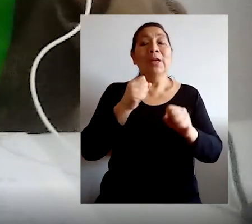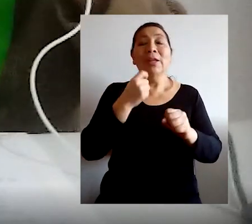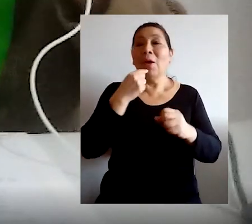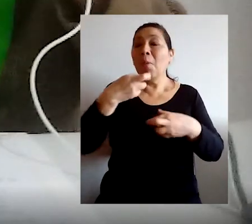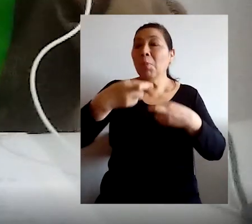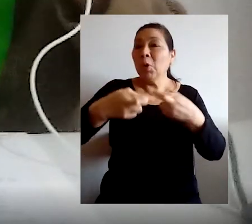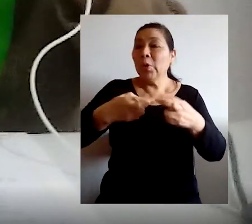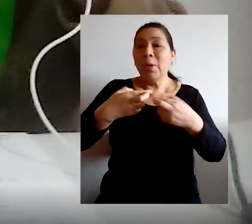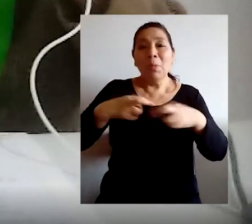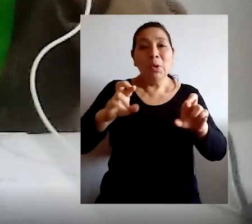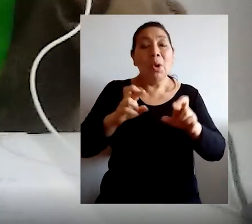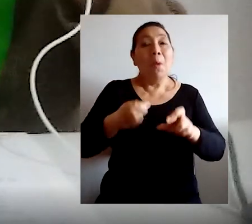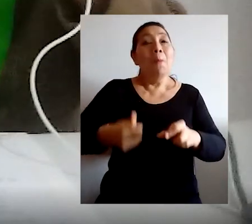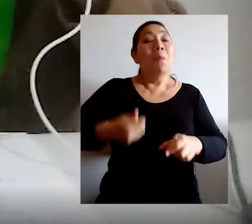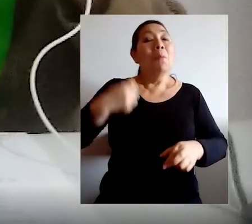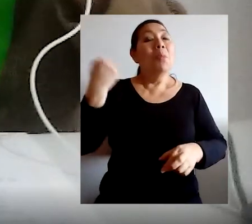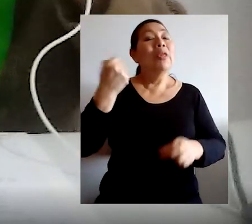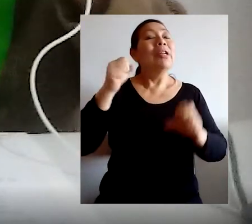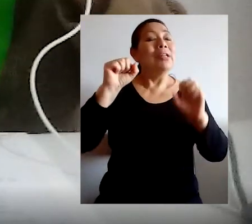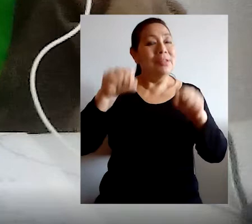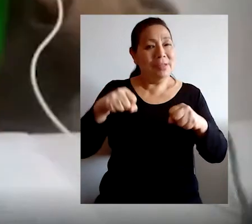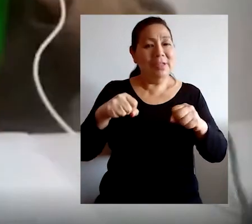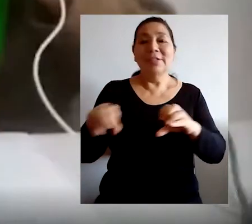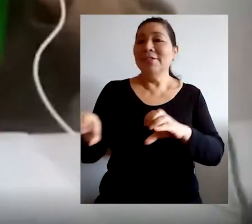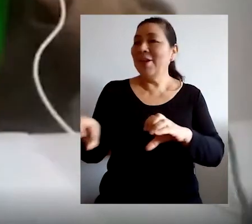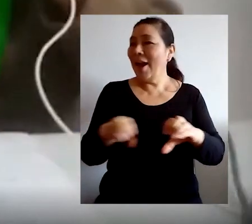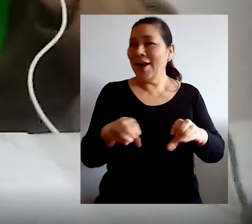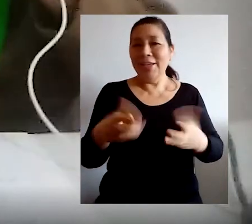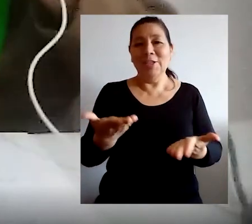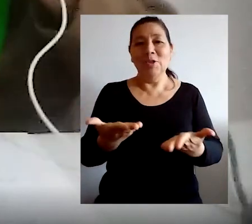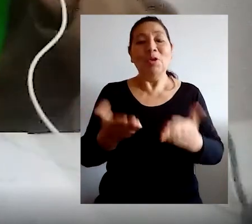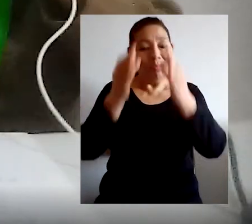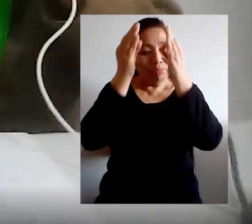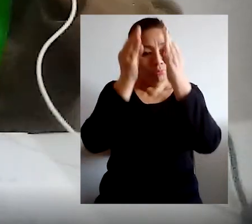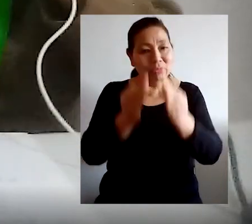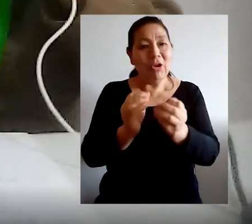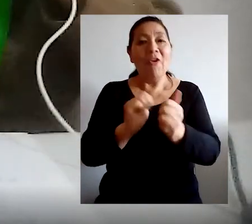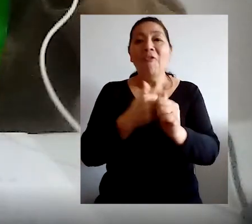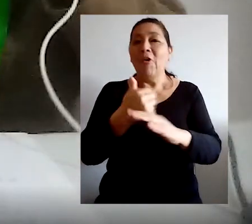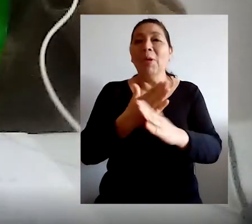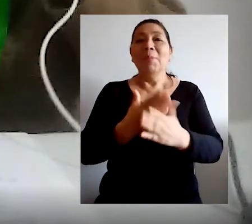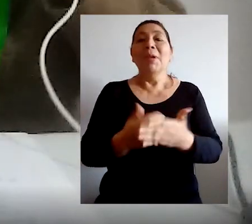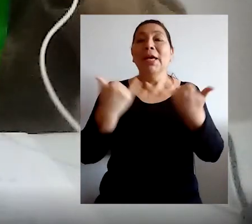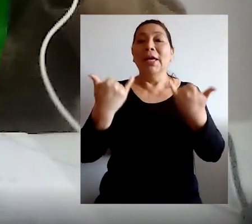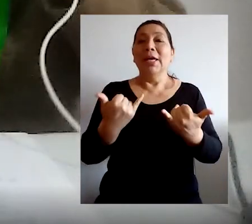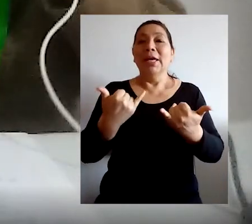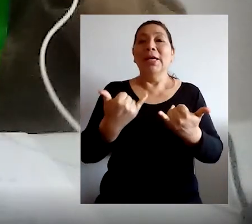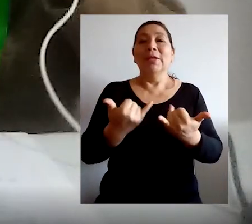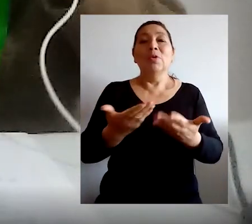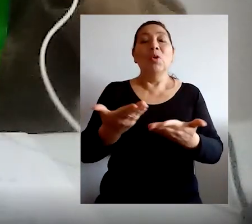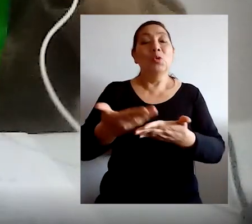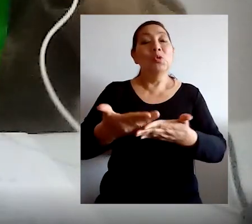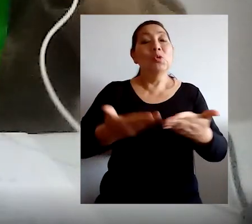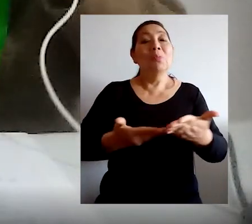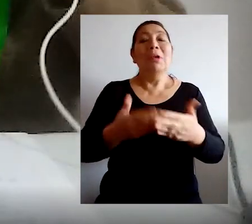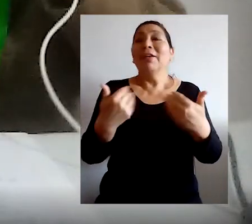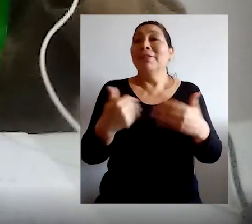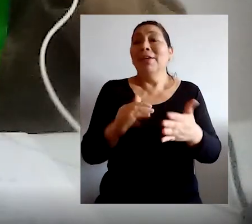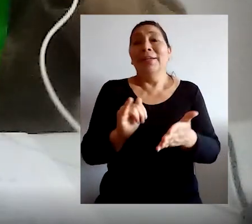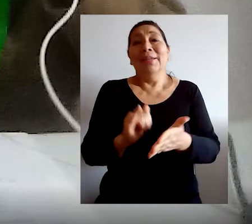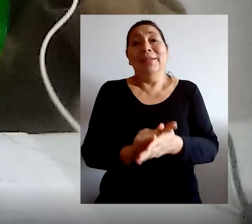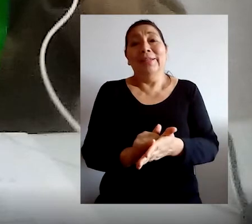la Procuraduría Pública del Poder Judicial que sí se ha realizado una correcta motivación en esta ejecutoria suprema, ya